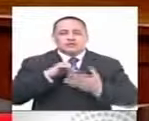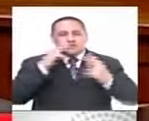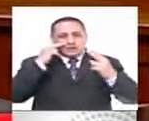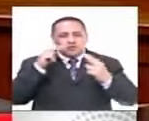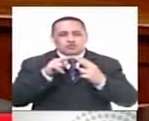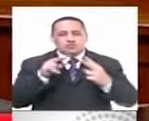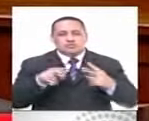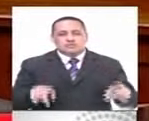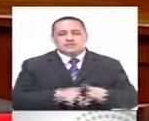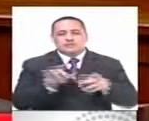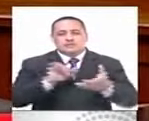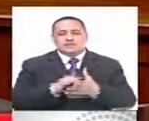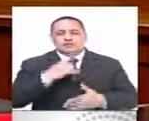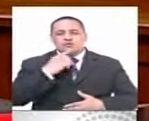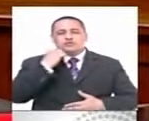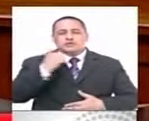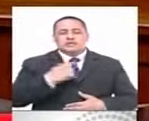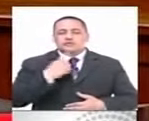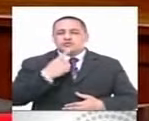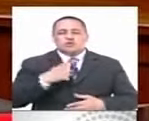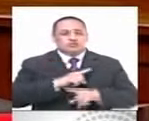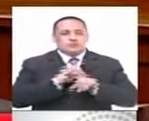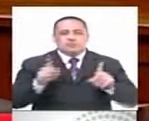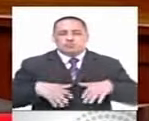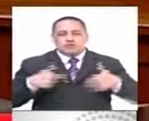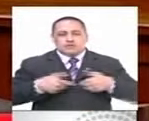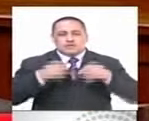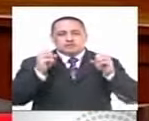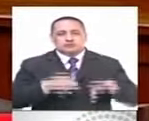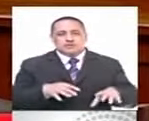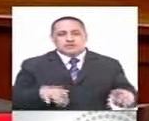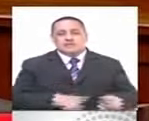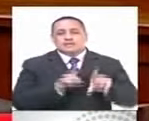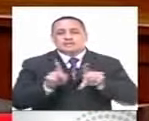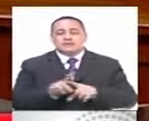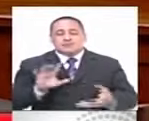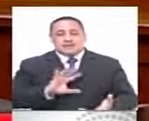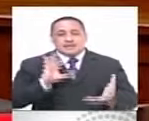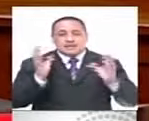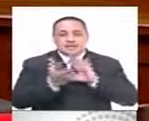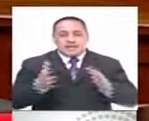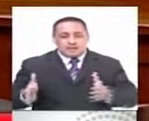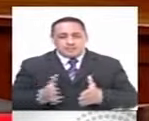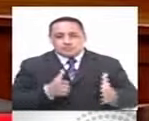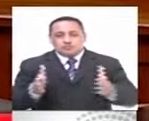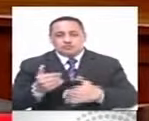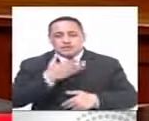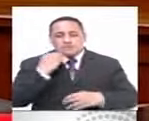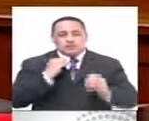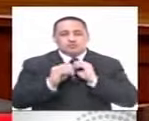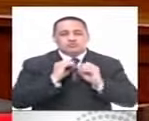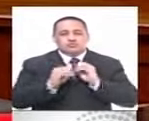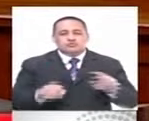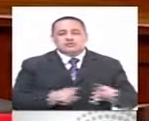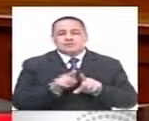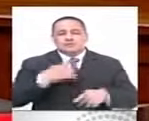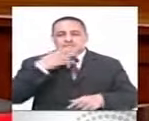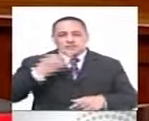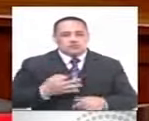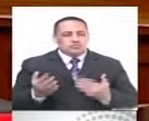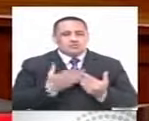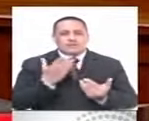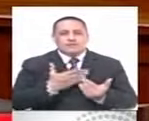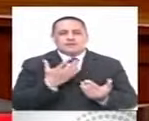reconocer que los derechos son irrenunciables y que el camino al cambio a una mejor sociedad seguro no es